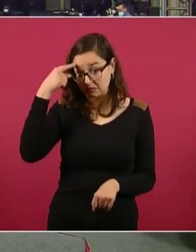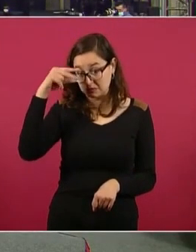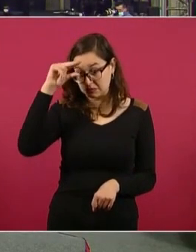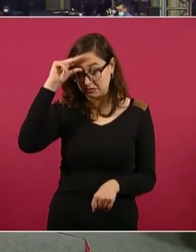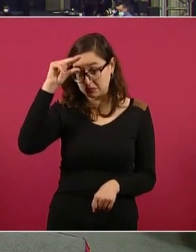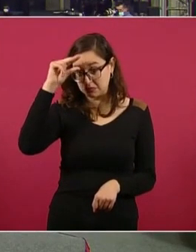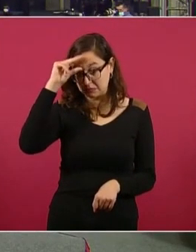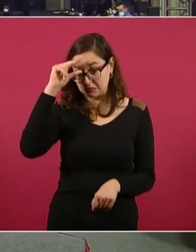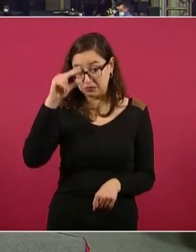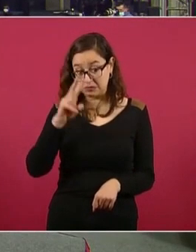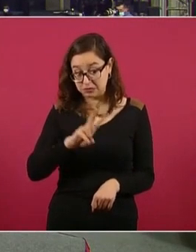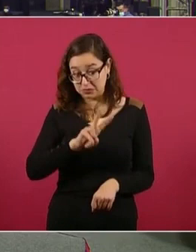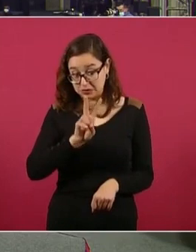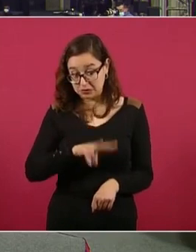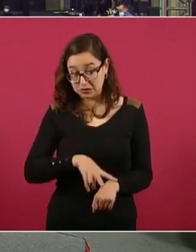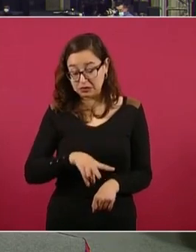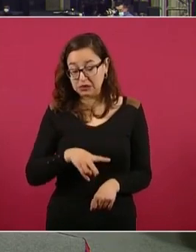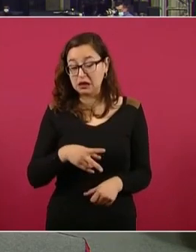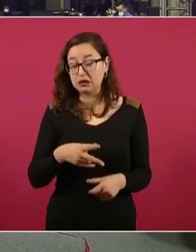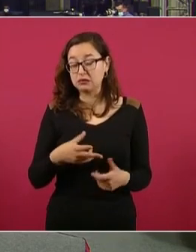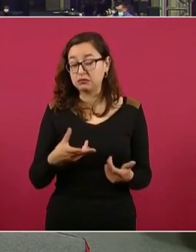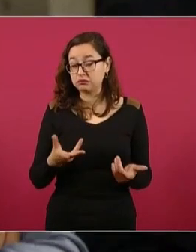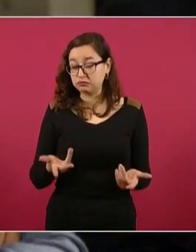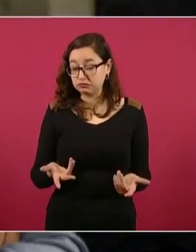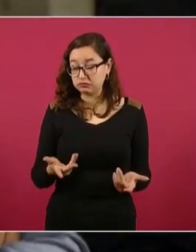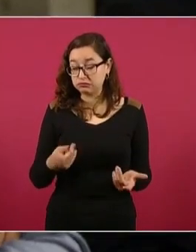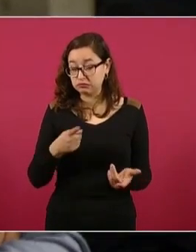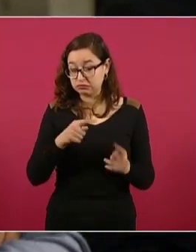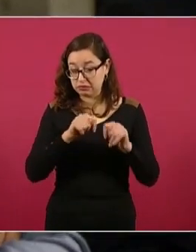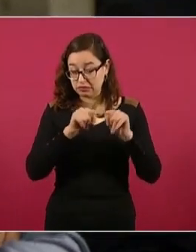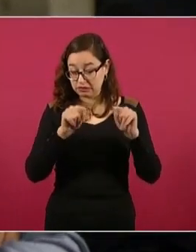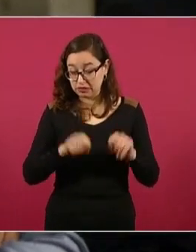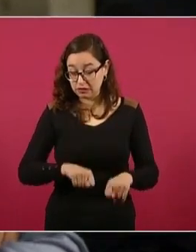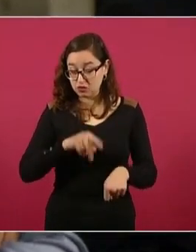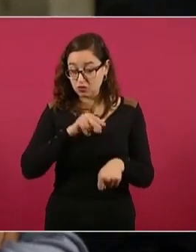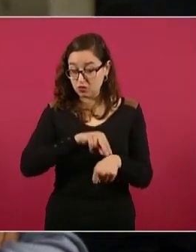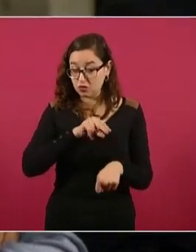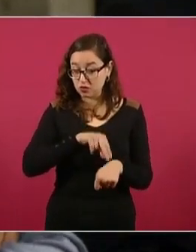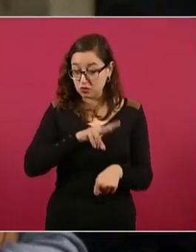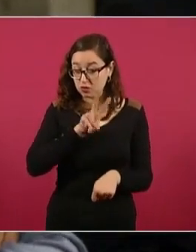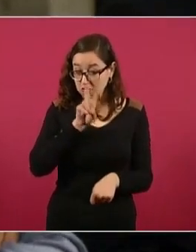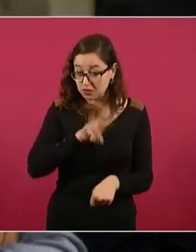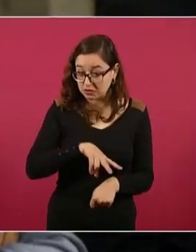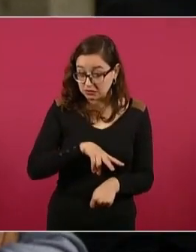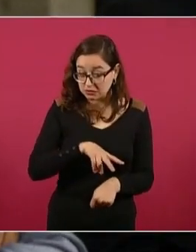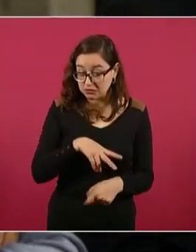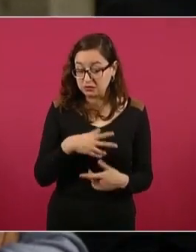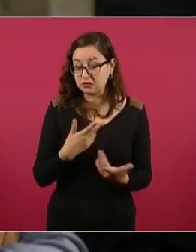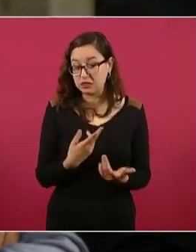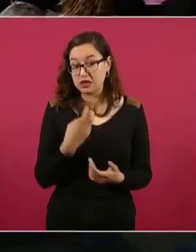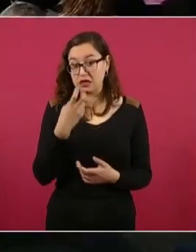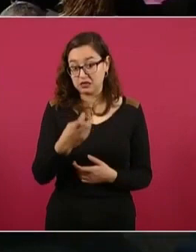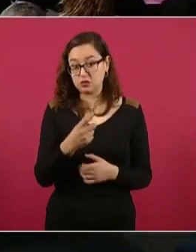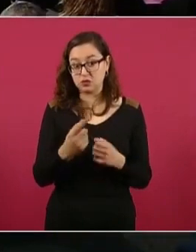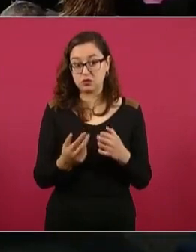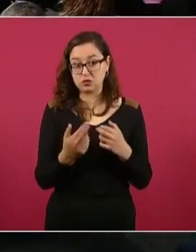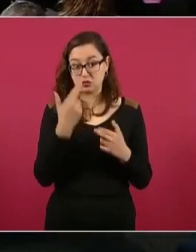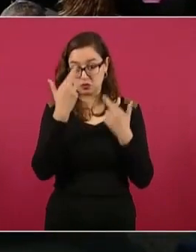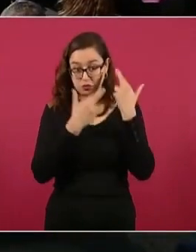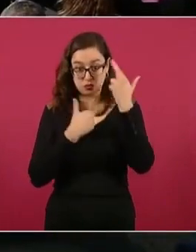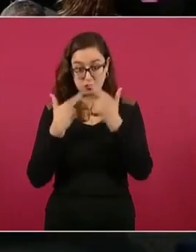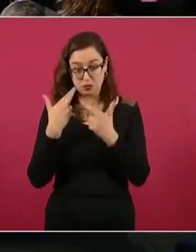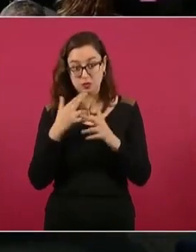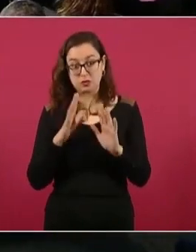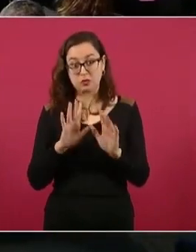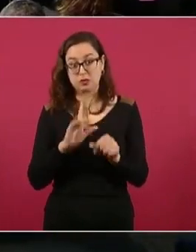intelectuales y con las credenciales necesarias para poderle dar atención a las y los mexicanos. Esta sería mi primer pregunta, señor presidente.